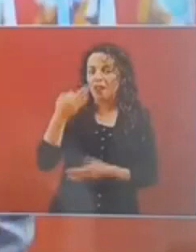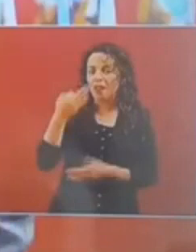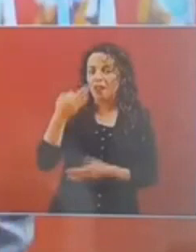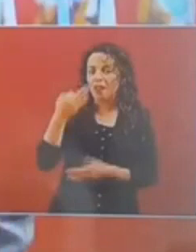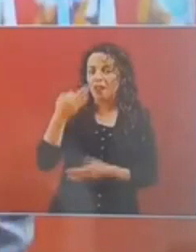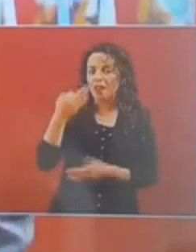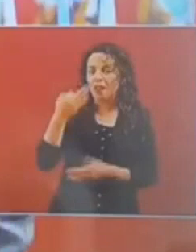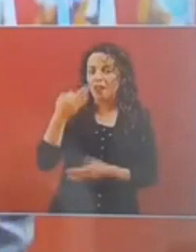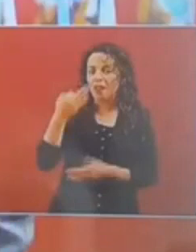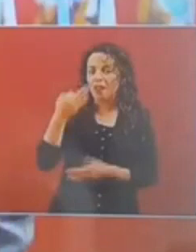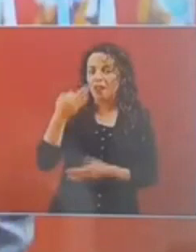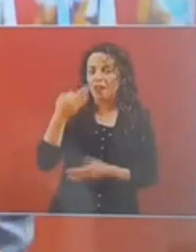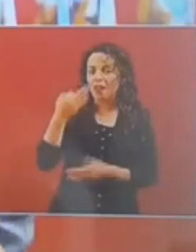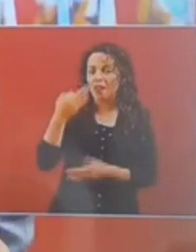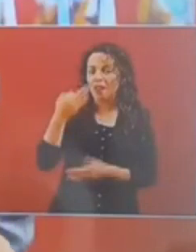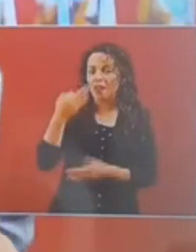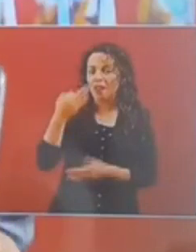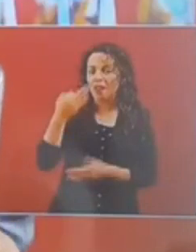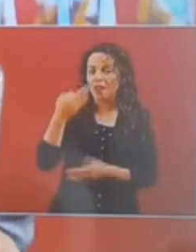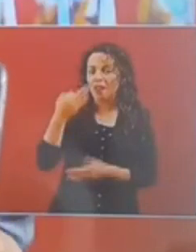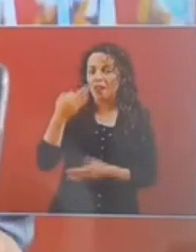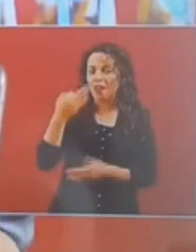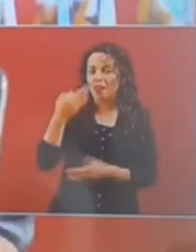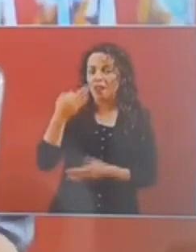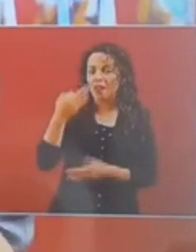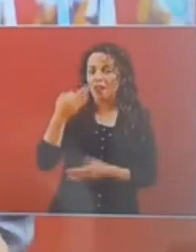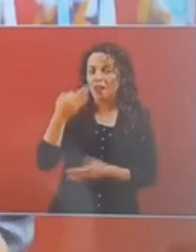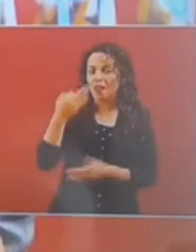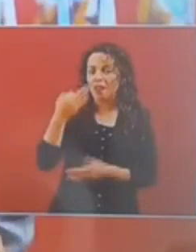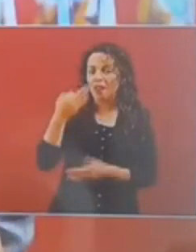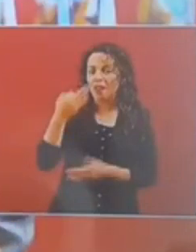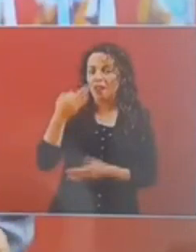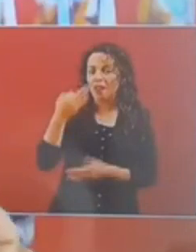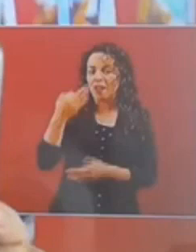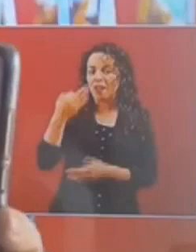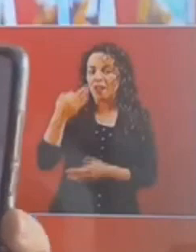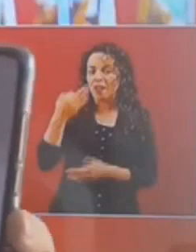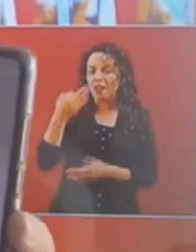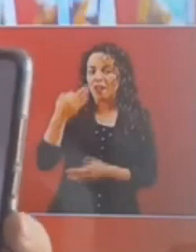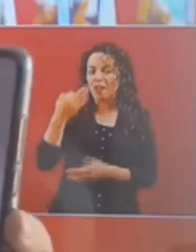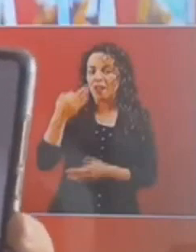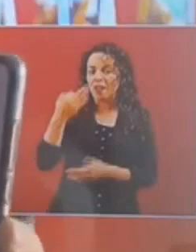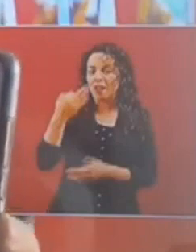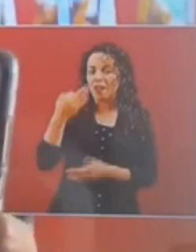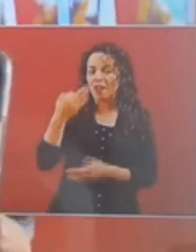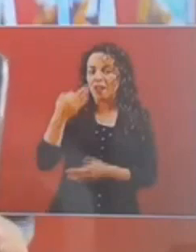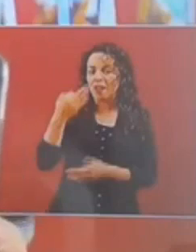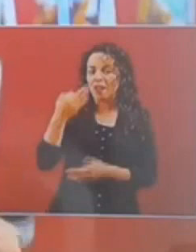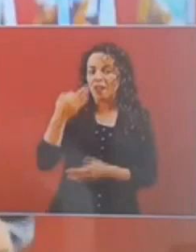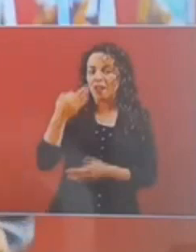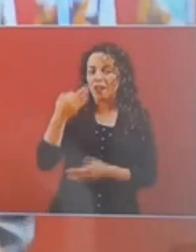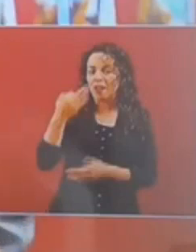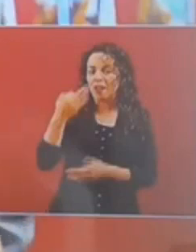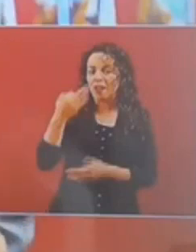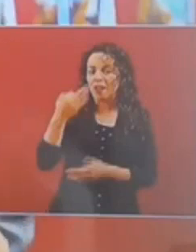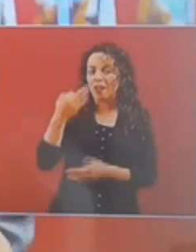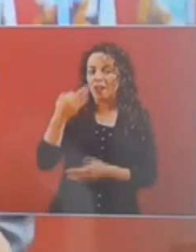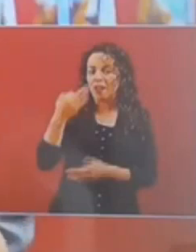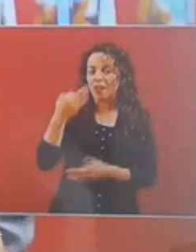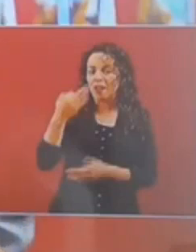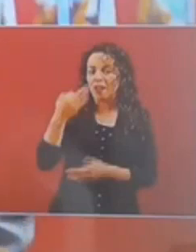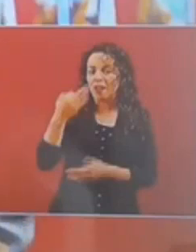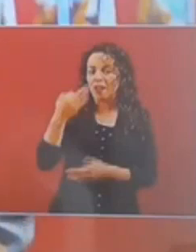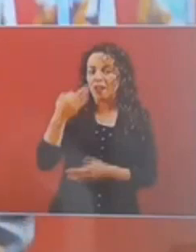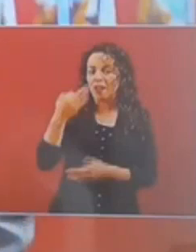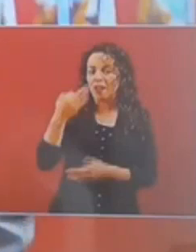nada, estamos entrando en comunicación contigo porque perteneces a la red AMLO, eres AMLover,